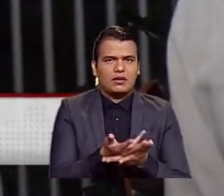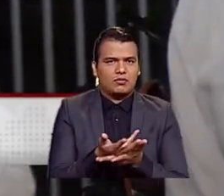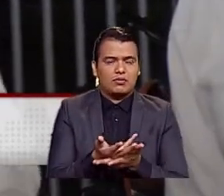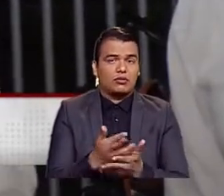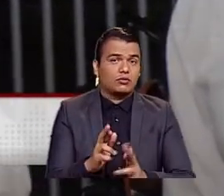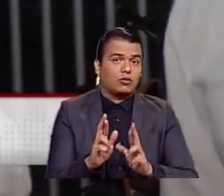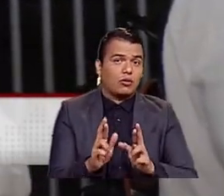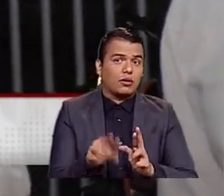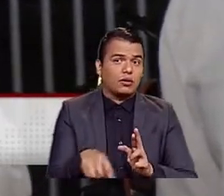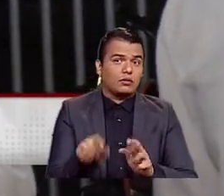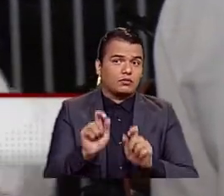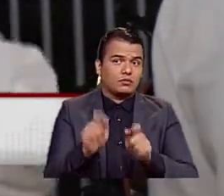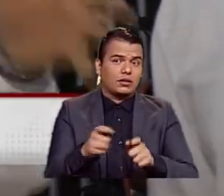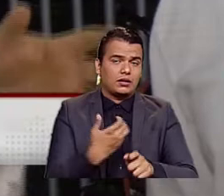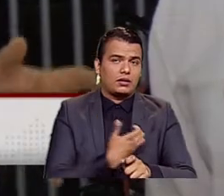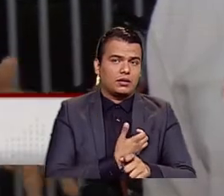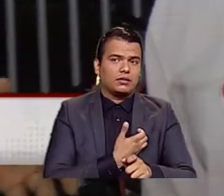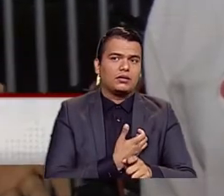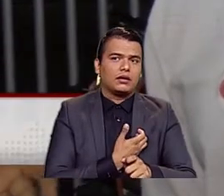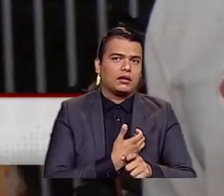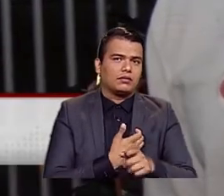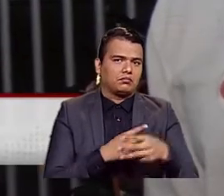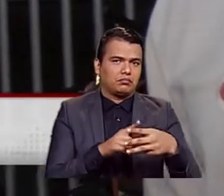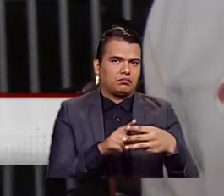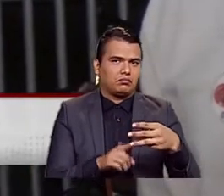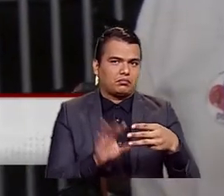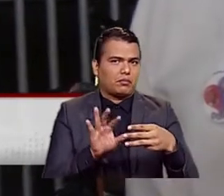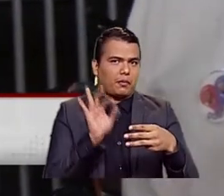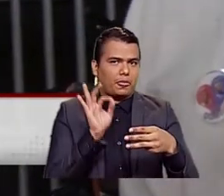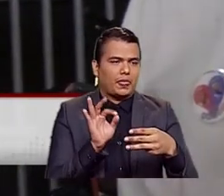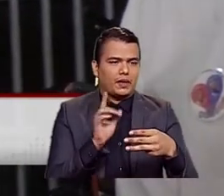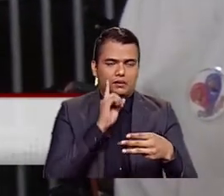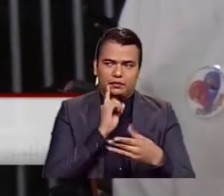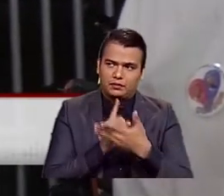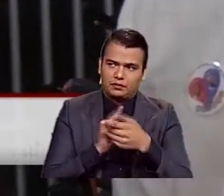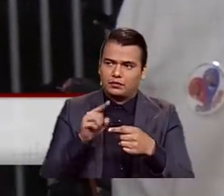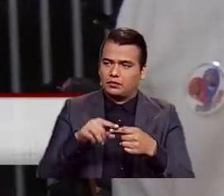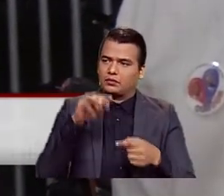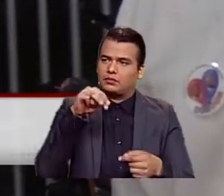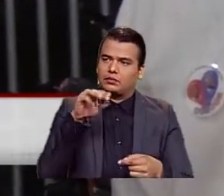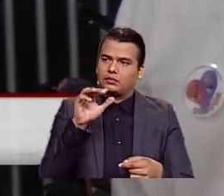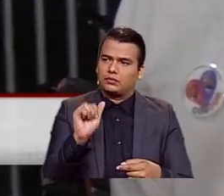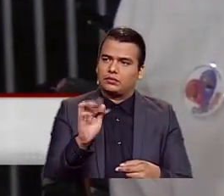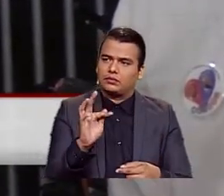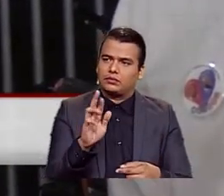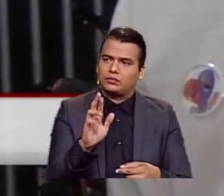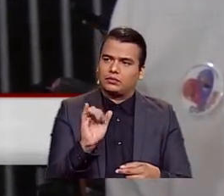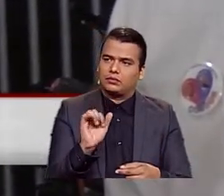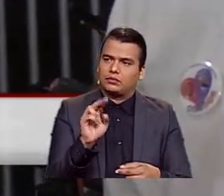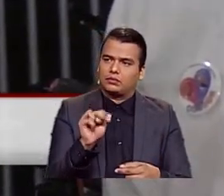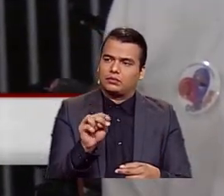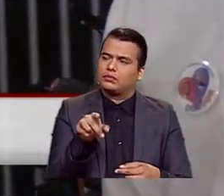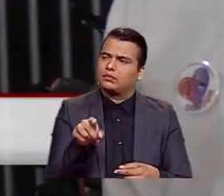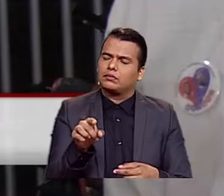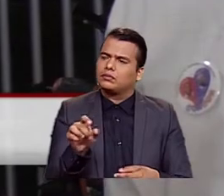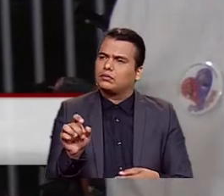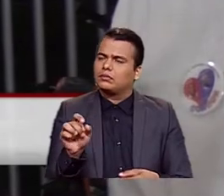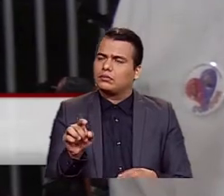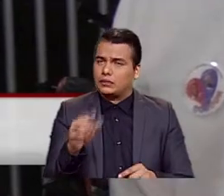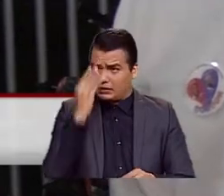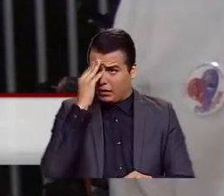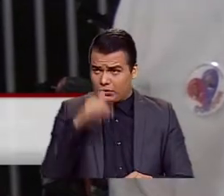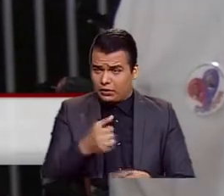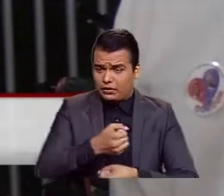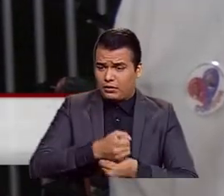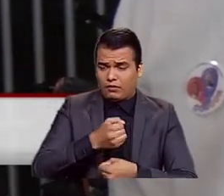ser el nuevo alcalde de la ciudad de Quibdó. Arranco por Martín Sánchez. Vamos a hablar de un tema álgido, tiene que ver con el desempleo. Quibdó sigue con las